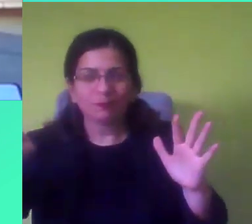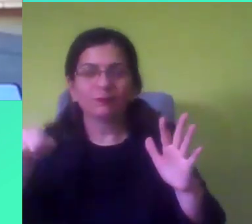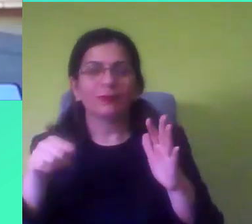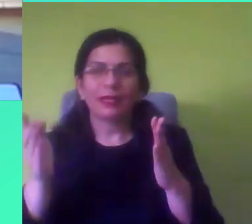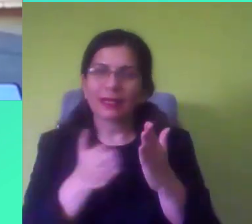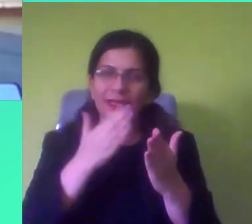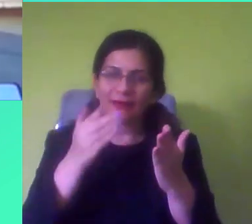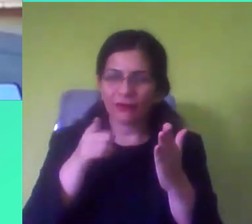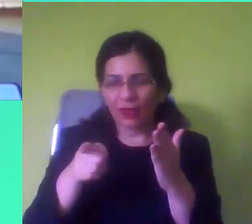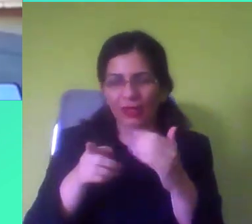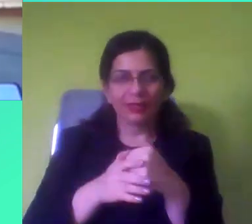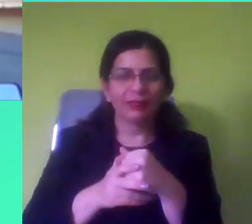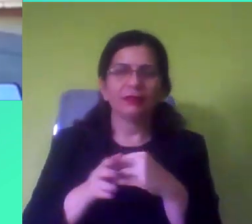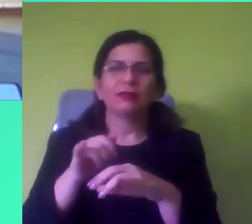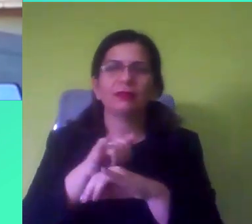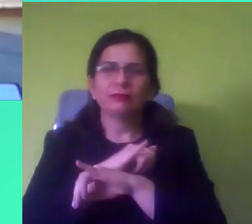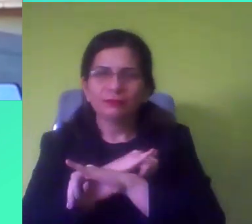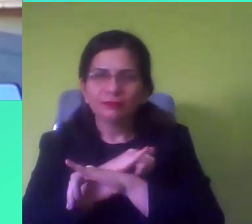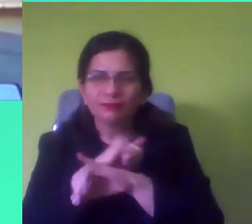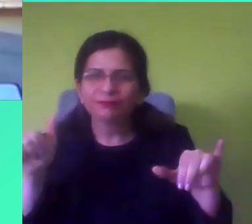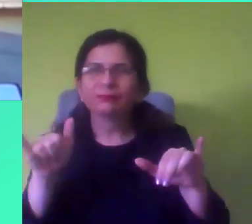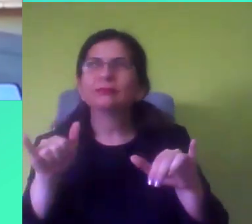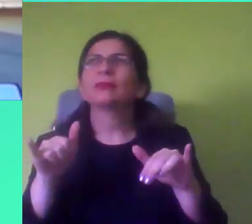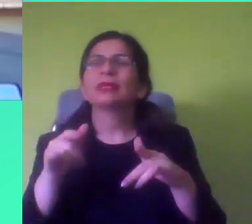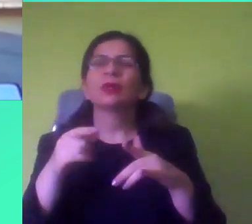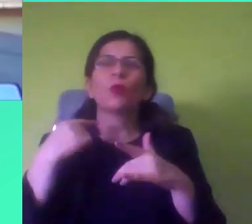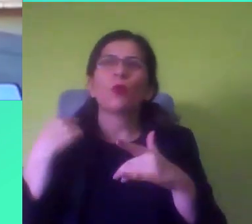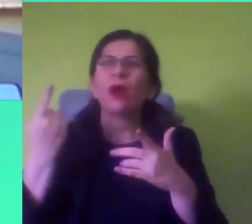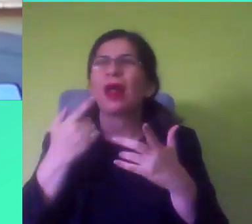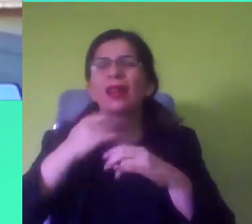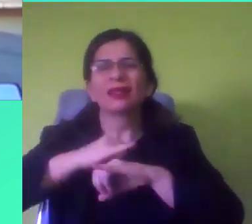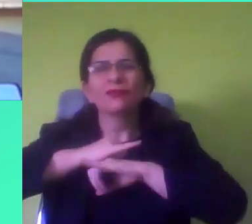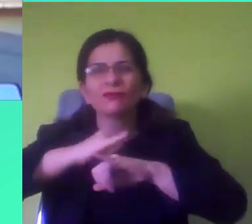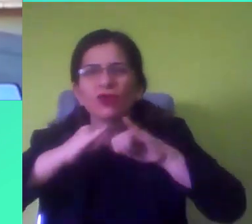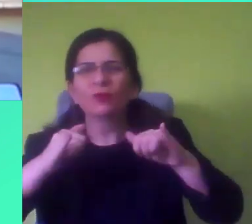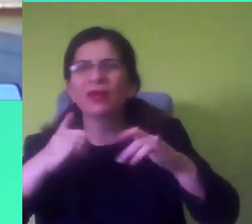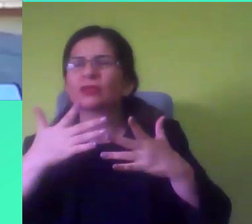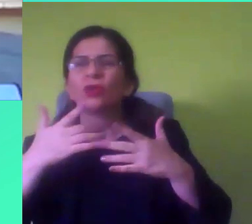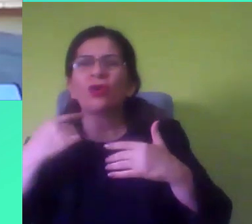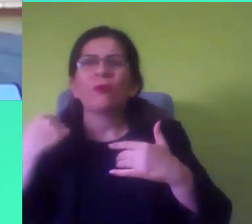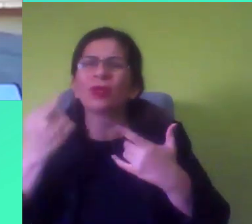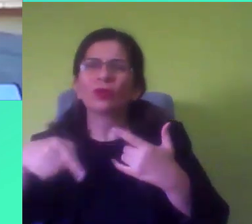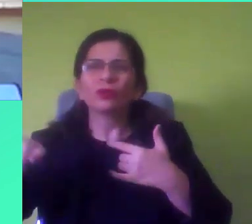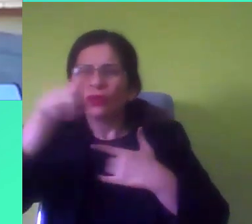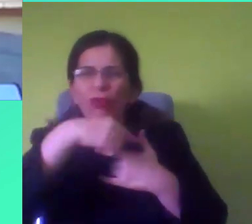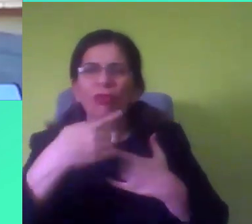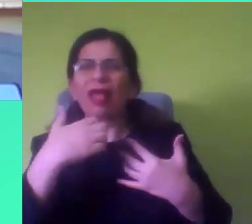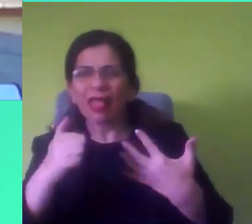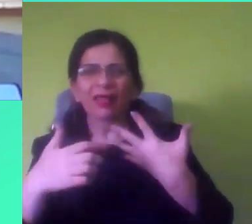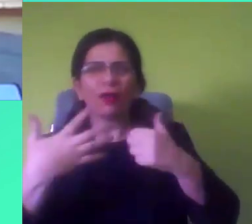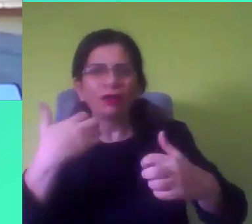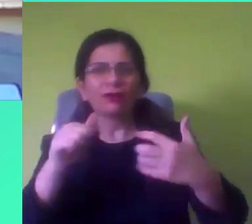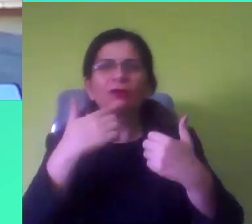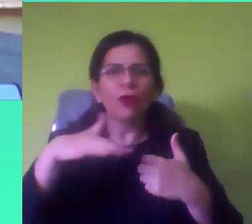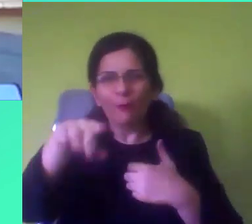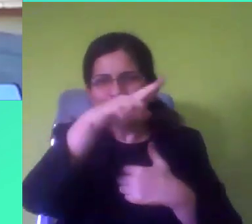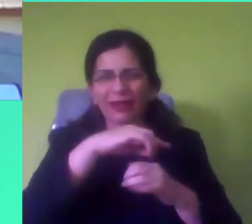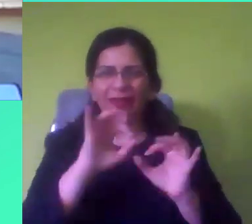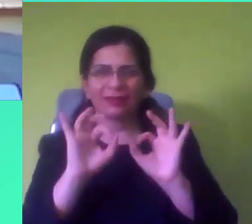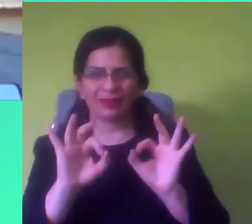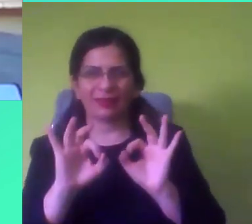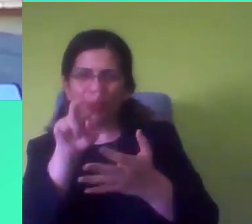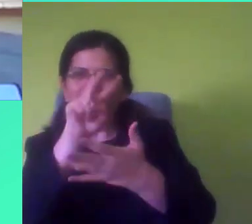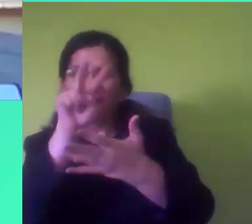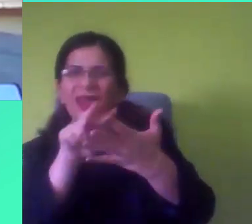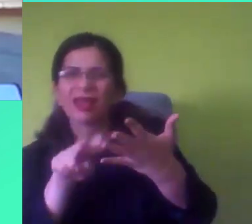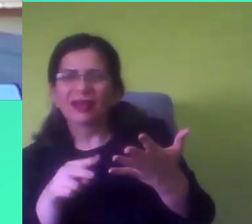vuelta el objetivo es dar la información de una manera sencilla para que todos podamos entenderla. Pero